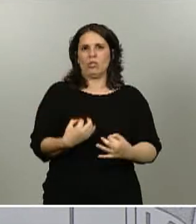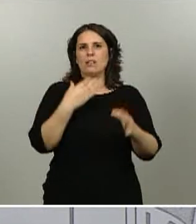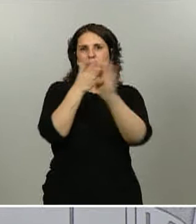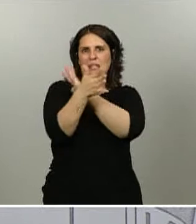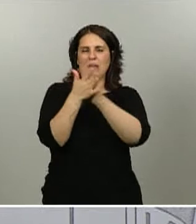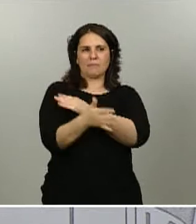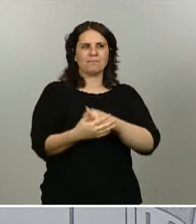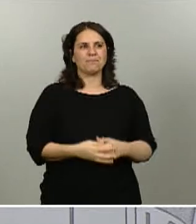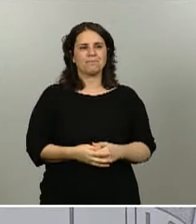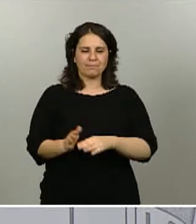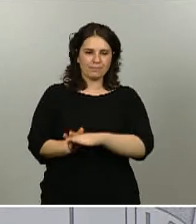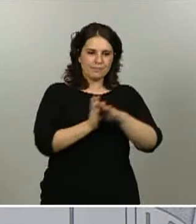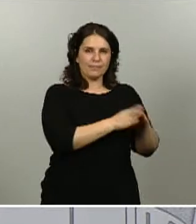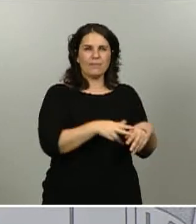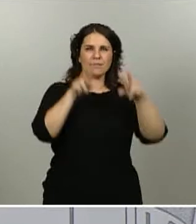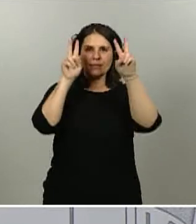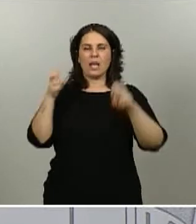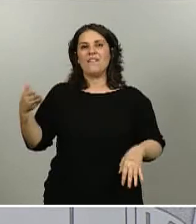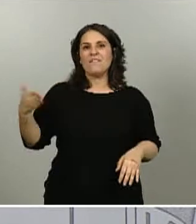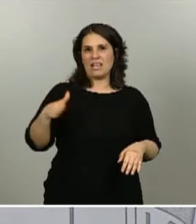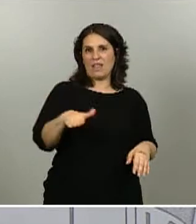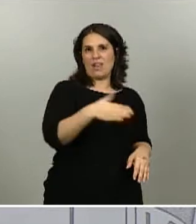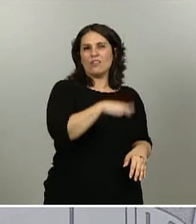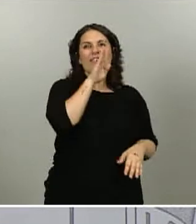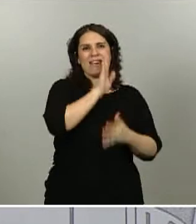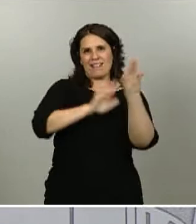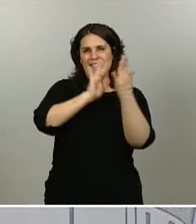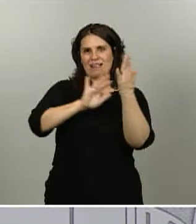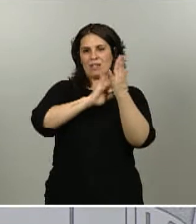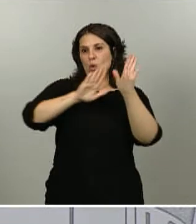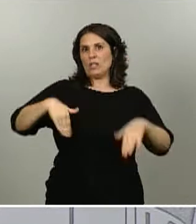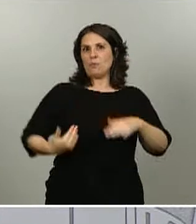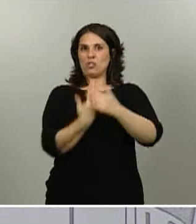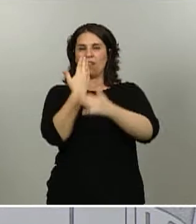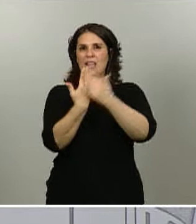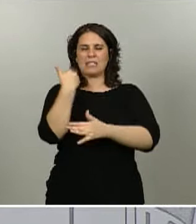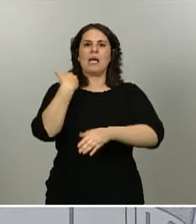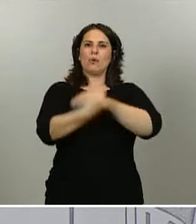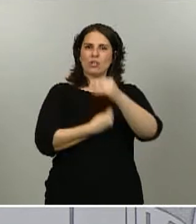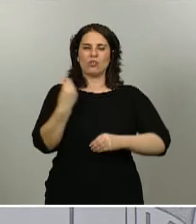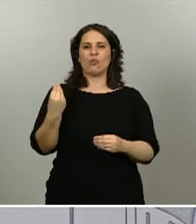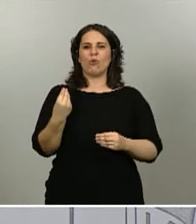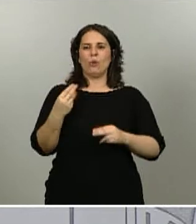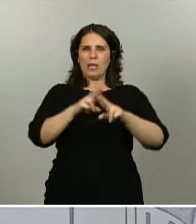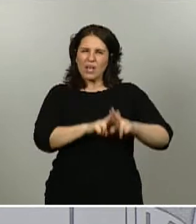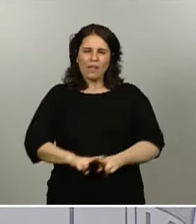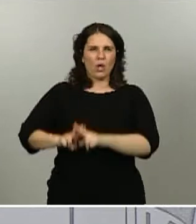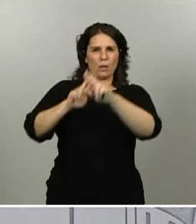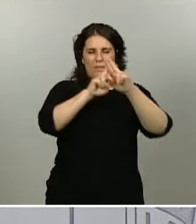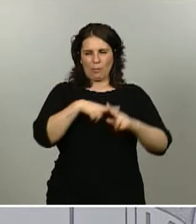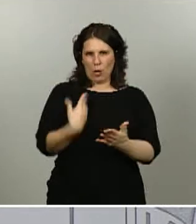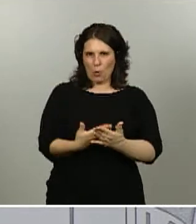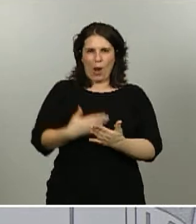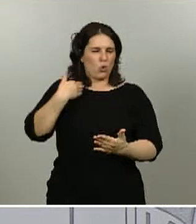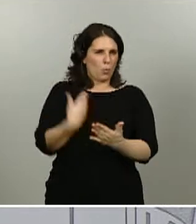fallecidos, es lo que he comentado, en estos últimos días en los que hemos estado haciendo verificación tras verificación, nos hemos dado cuenta, después de discutirlo con